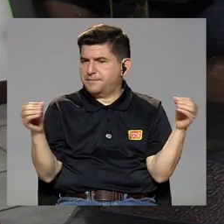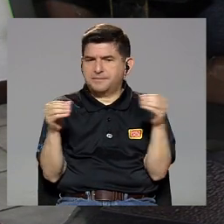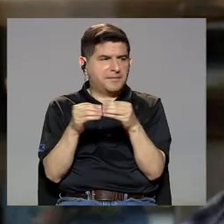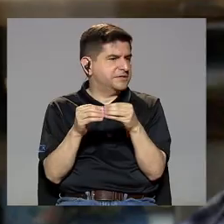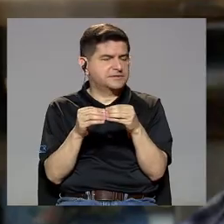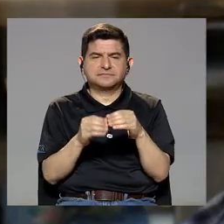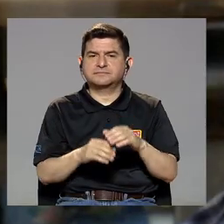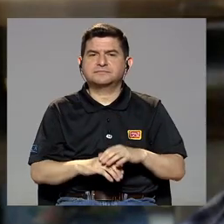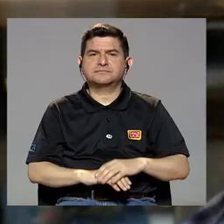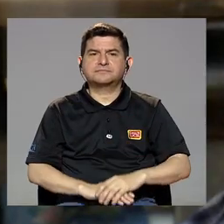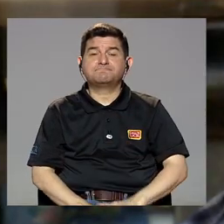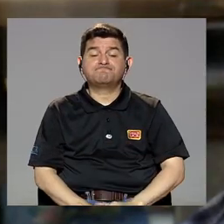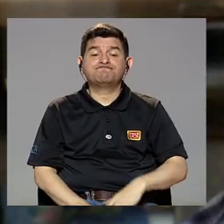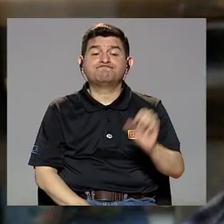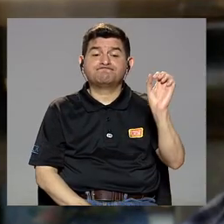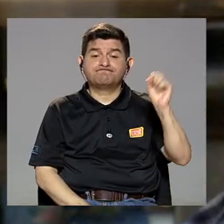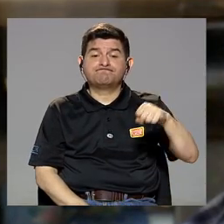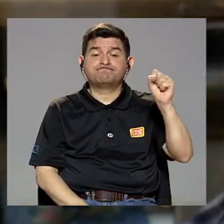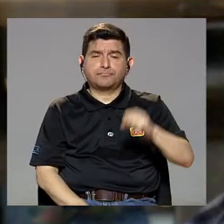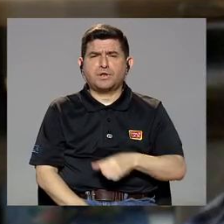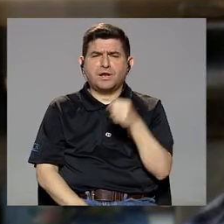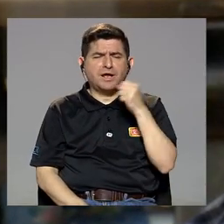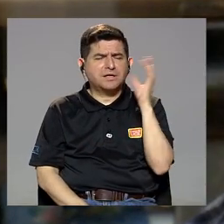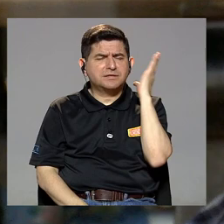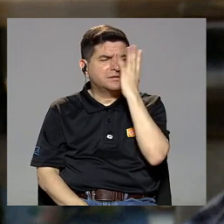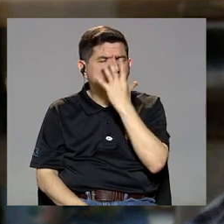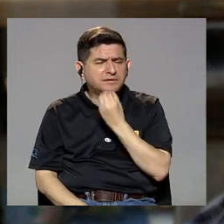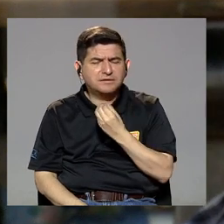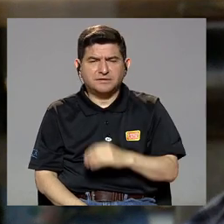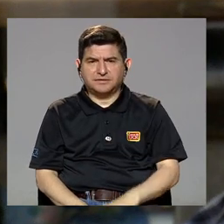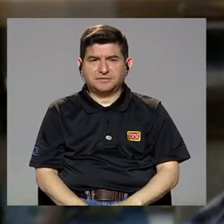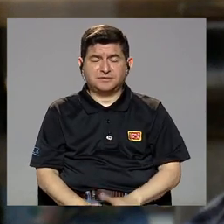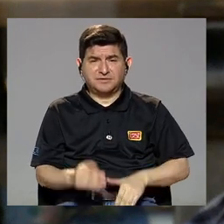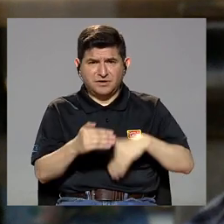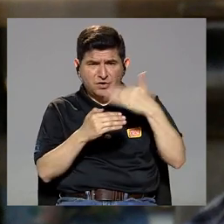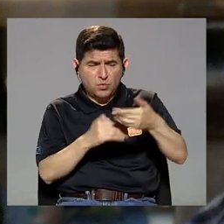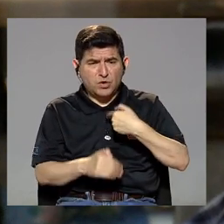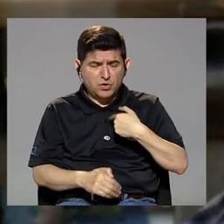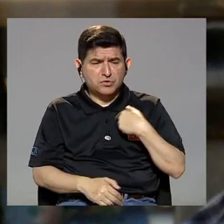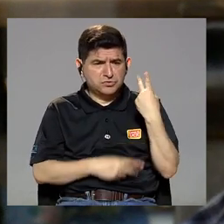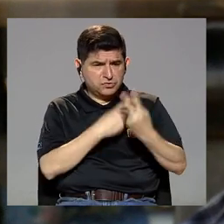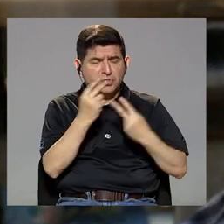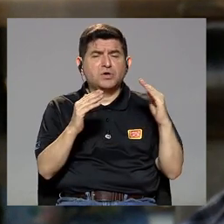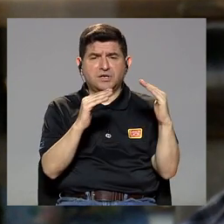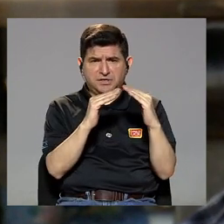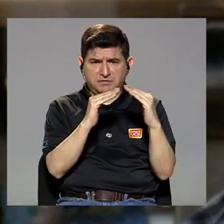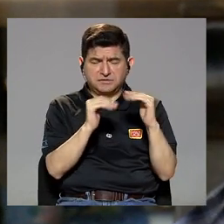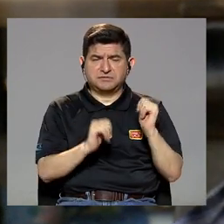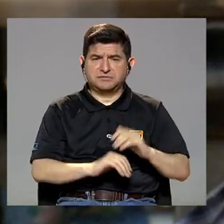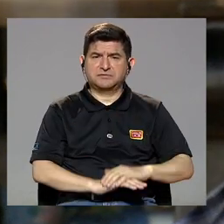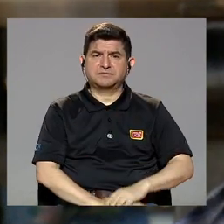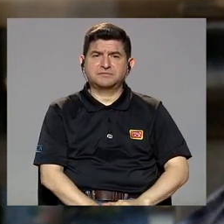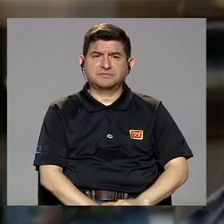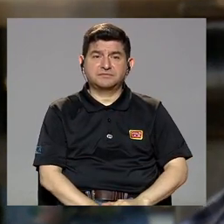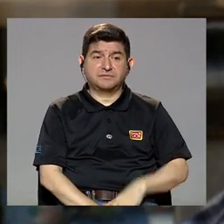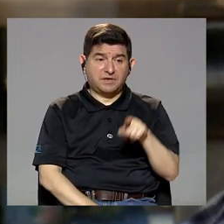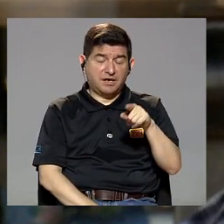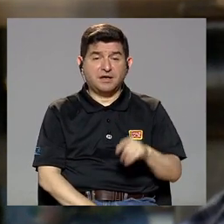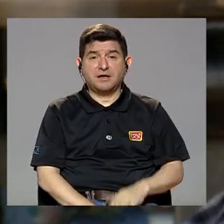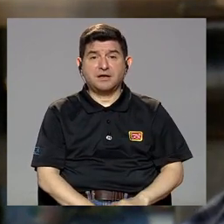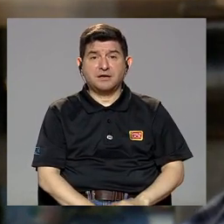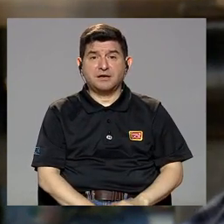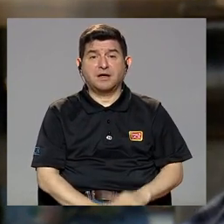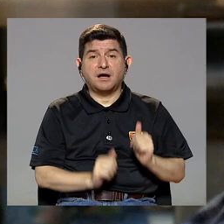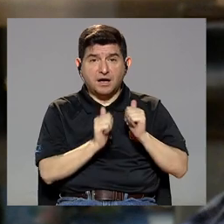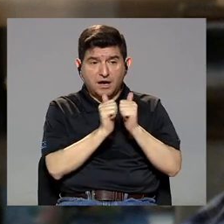sí sí que está muy lindo bueno después de eso yo fui a la casa y acompañándose allá